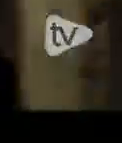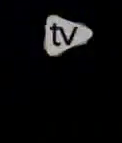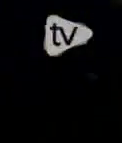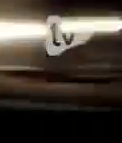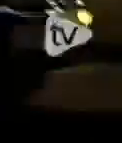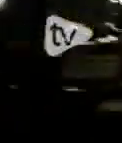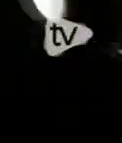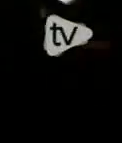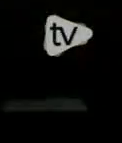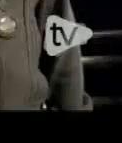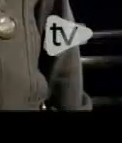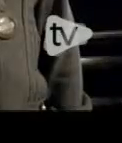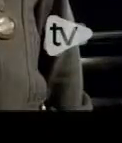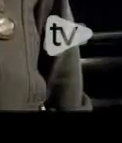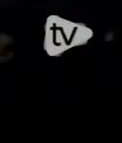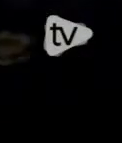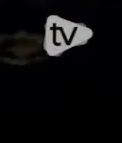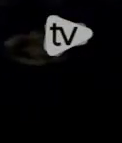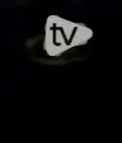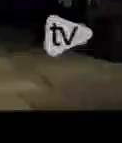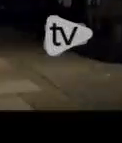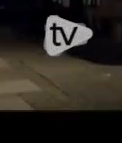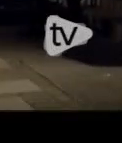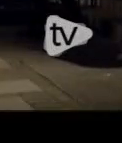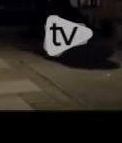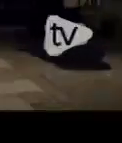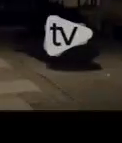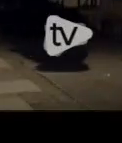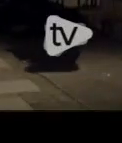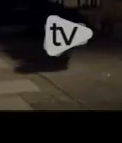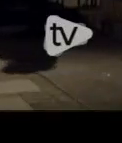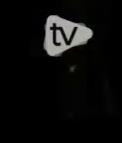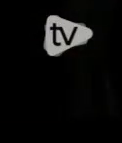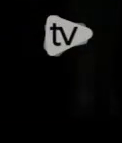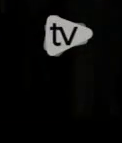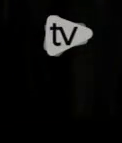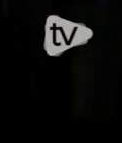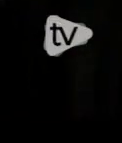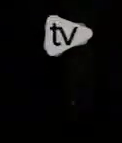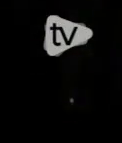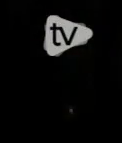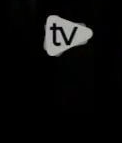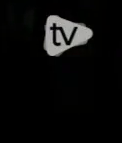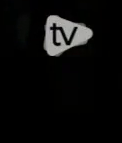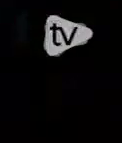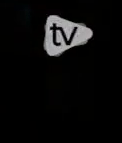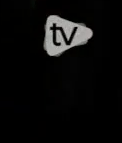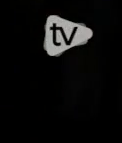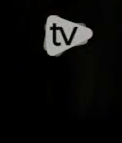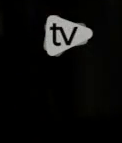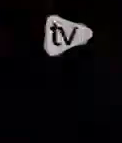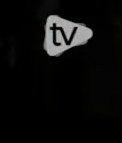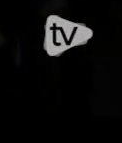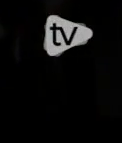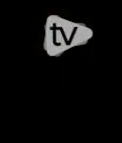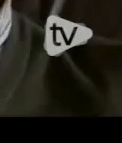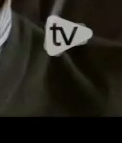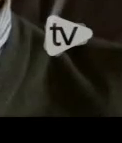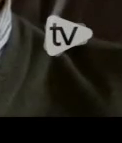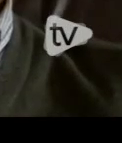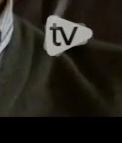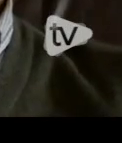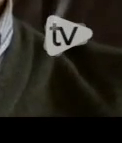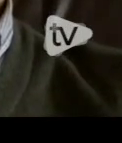No te pierdas sus aventuras en la serie ganadora de 9 premios Emmy, Sherlock. Todos los sábados a